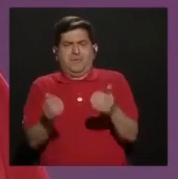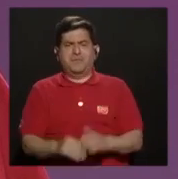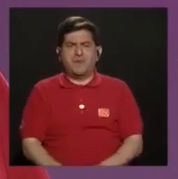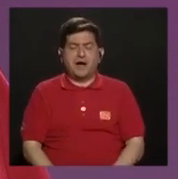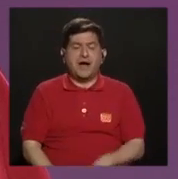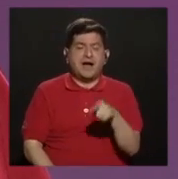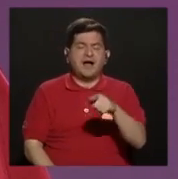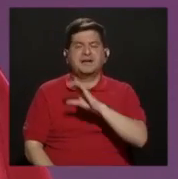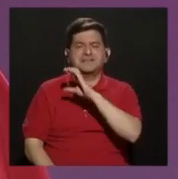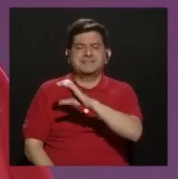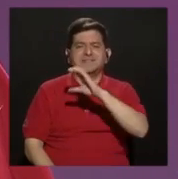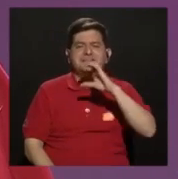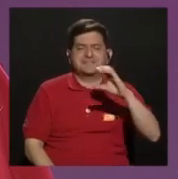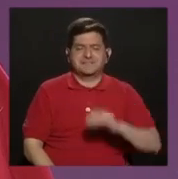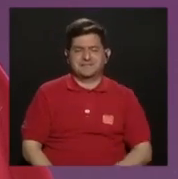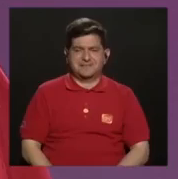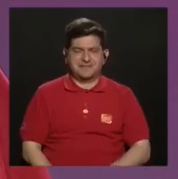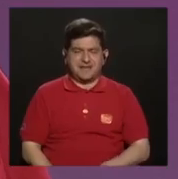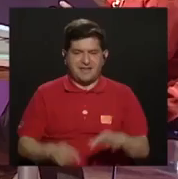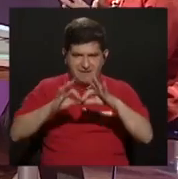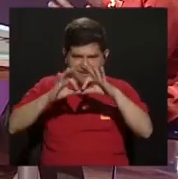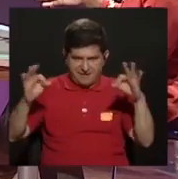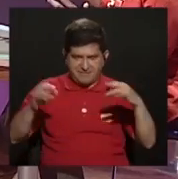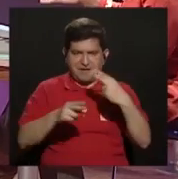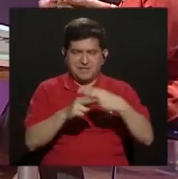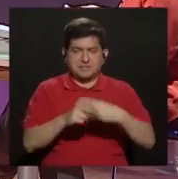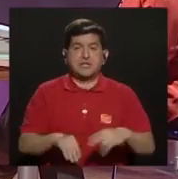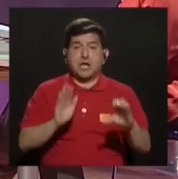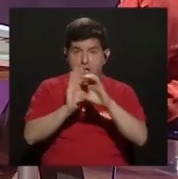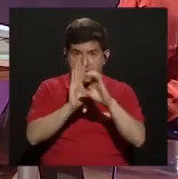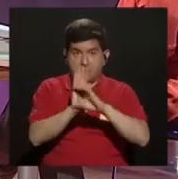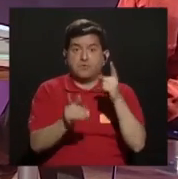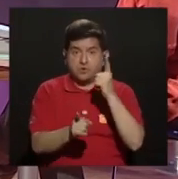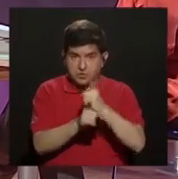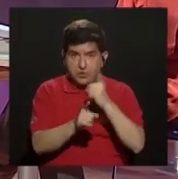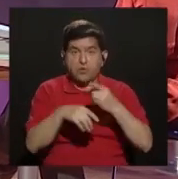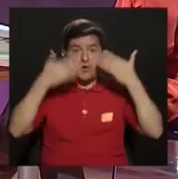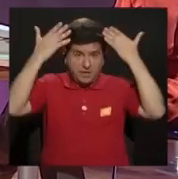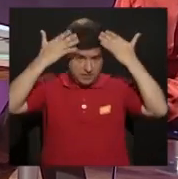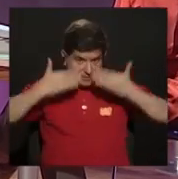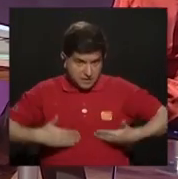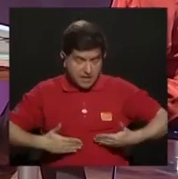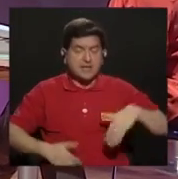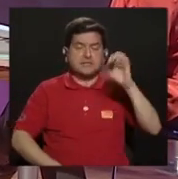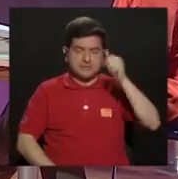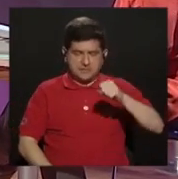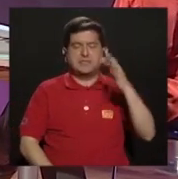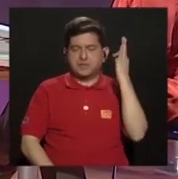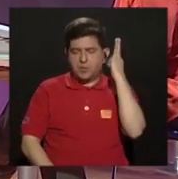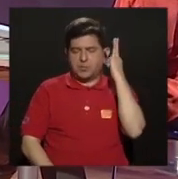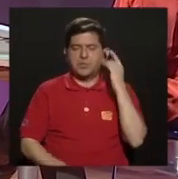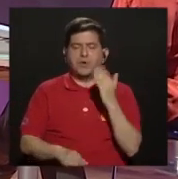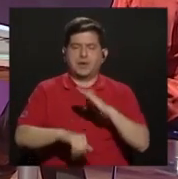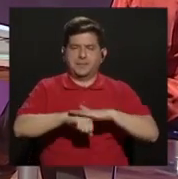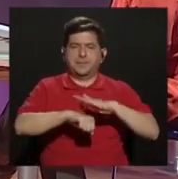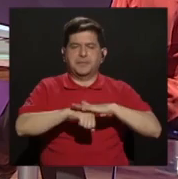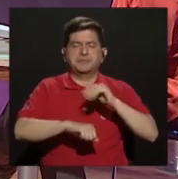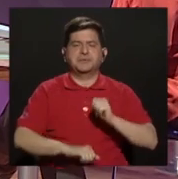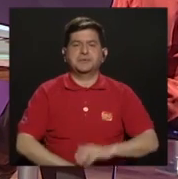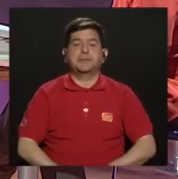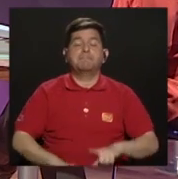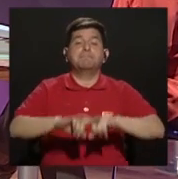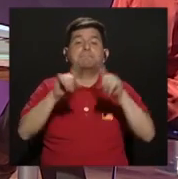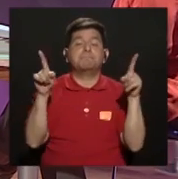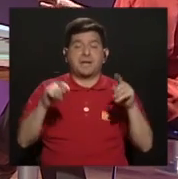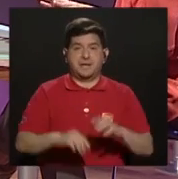como Jimena Flores Gamboa. ¿Y tu fotografía? ¿Te dejan tomar tu fotografía con tu apariencia? Sí, actual? Femenina, claro. Ah, perfecto. Sí.